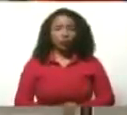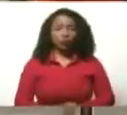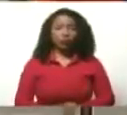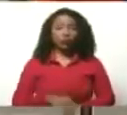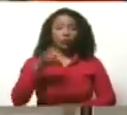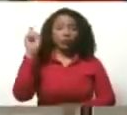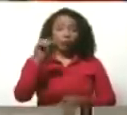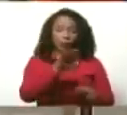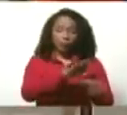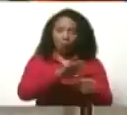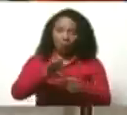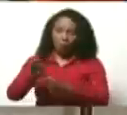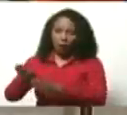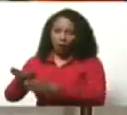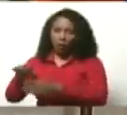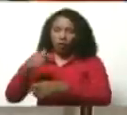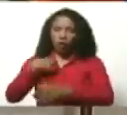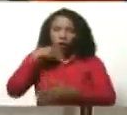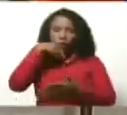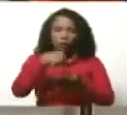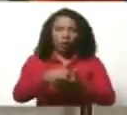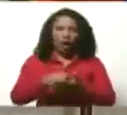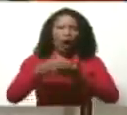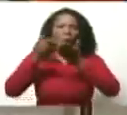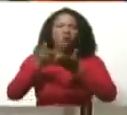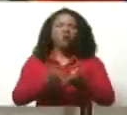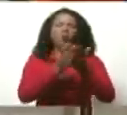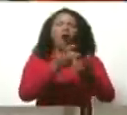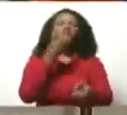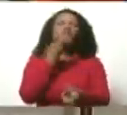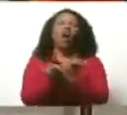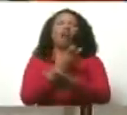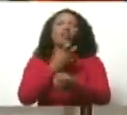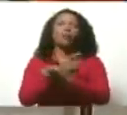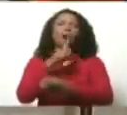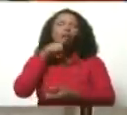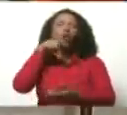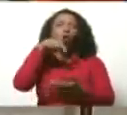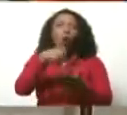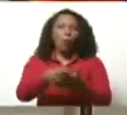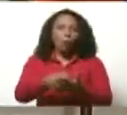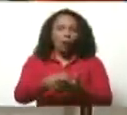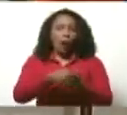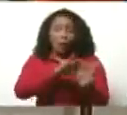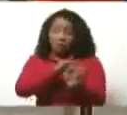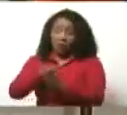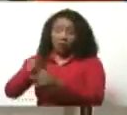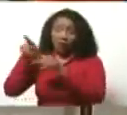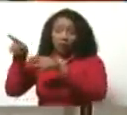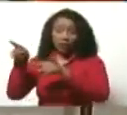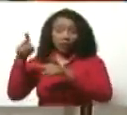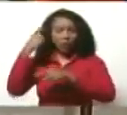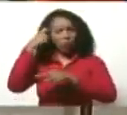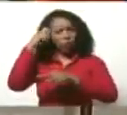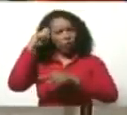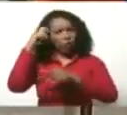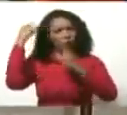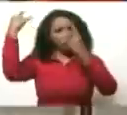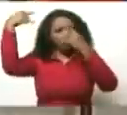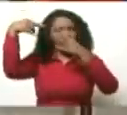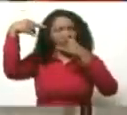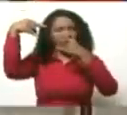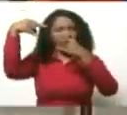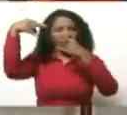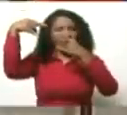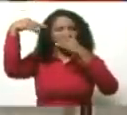aparte yo lo he llamado el buque fantasma, aparte de eso, recordemos la plataforma que se hundió.